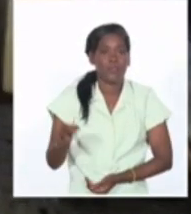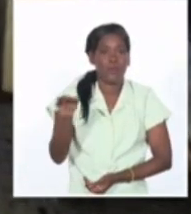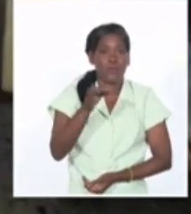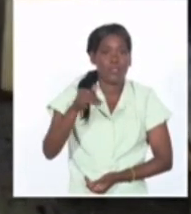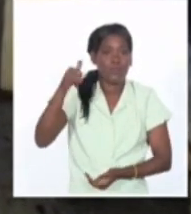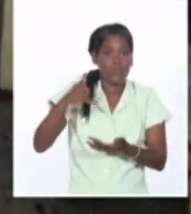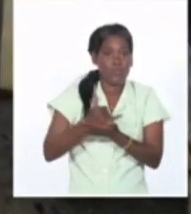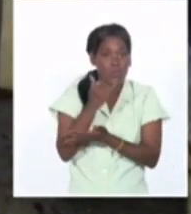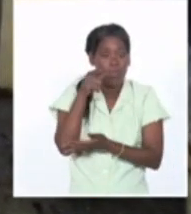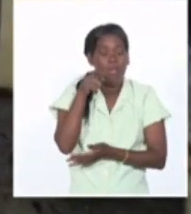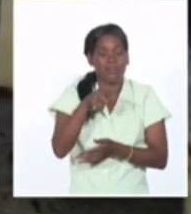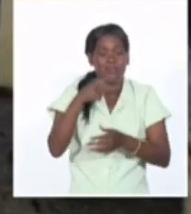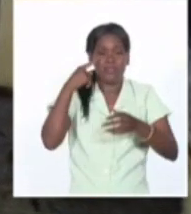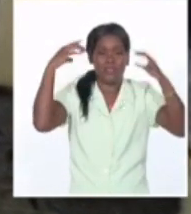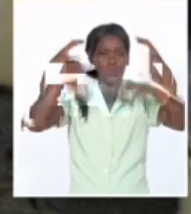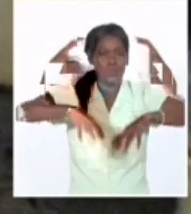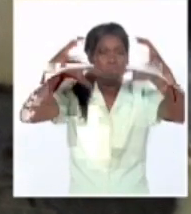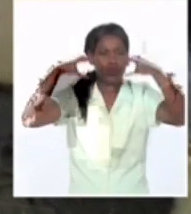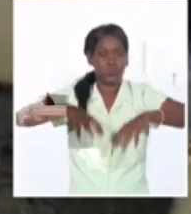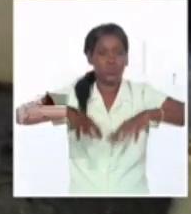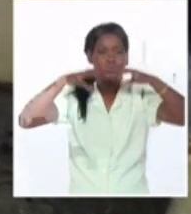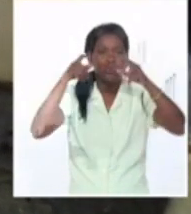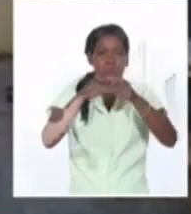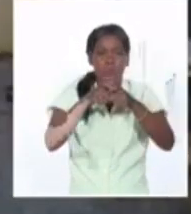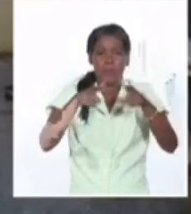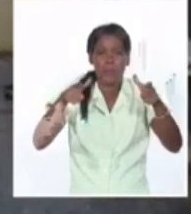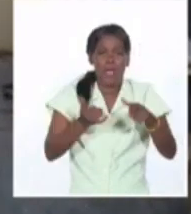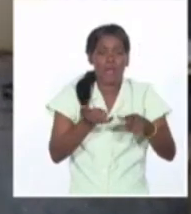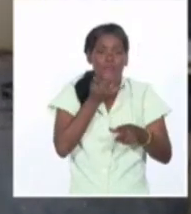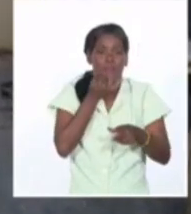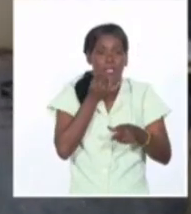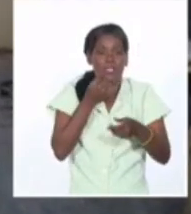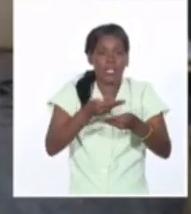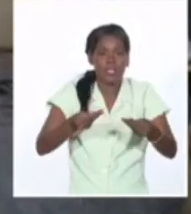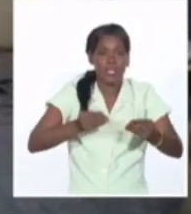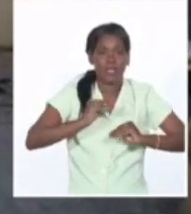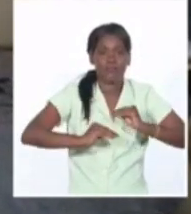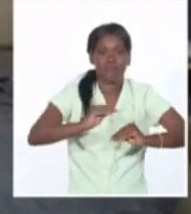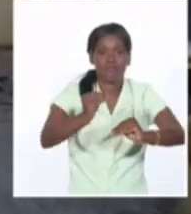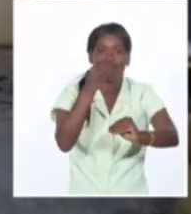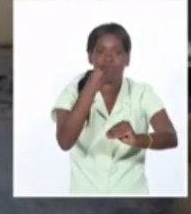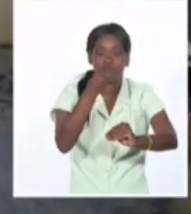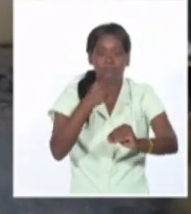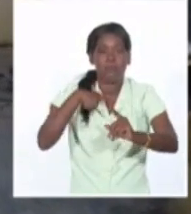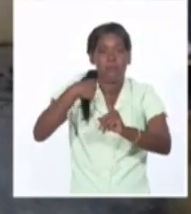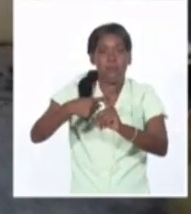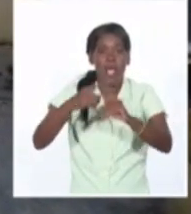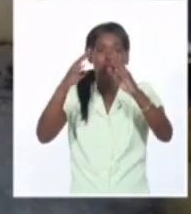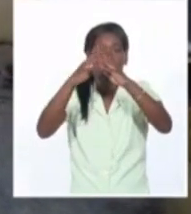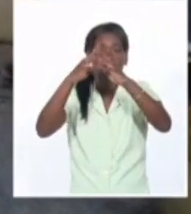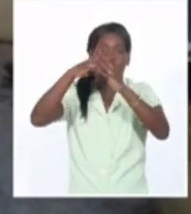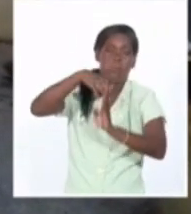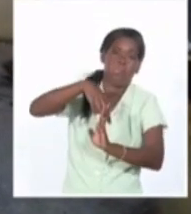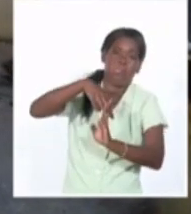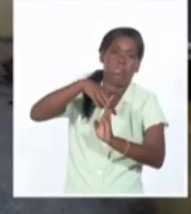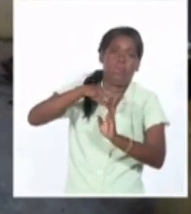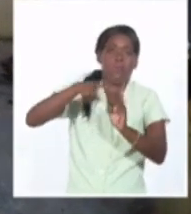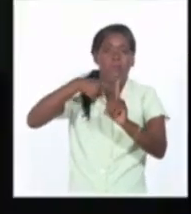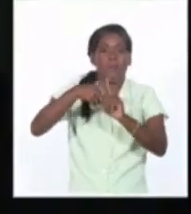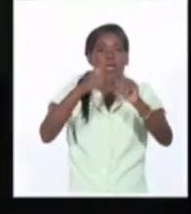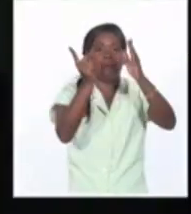mayores afectaciones se reportan en la agricultura, el servicio eléctrico y la vivienda tras las inundaciones reportadas por las crecidas de